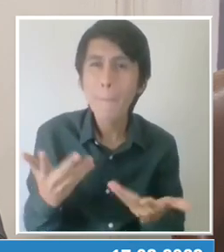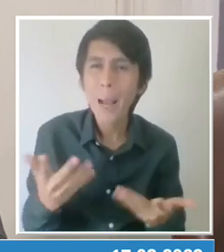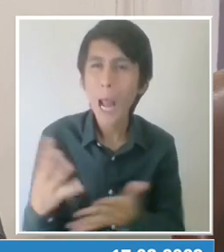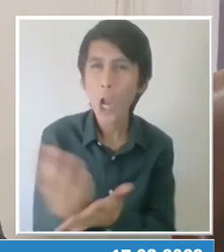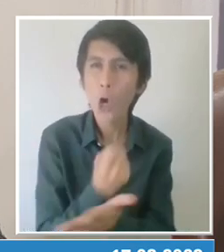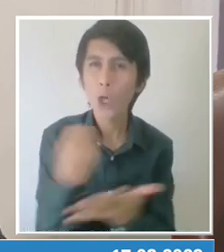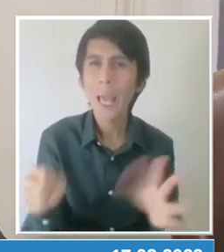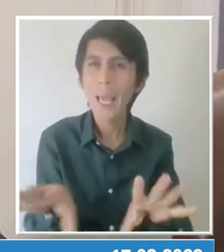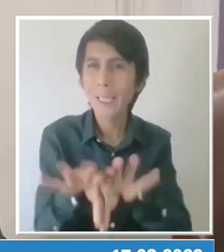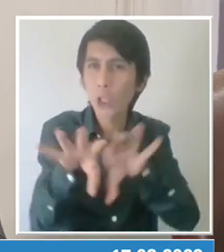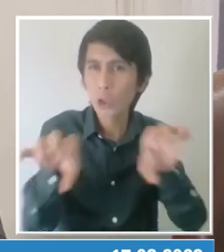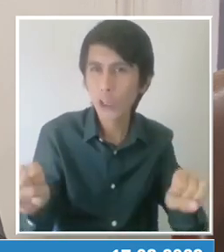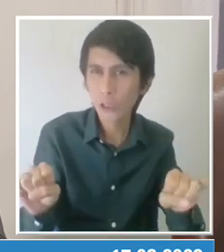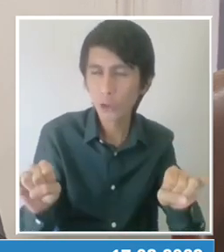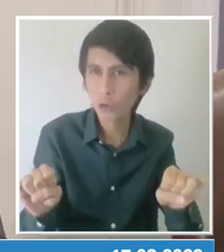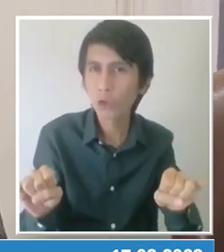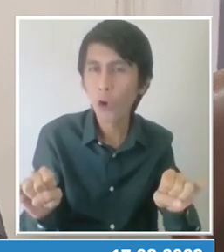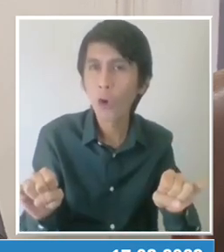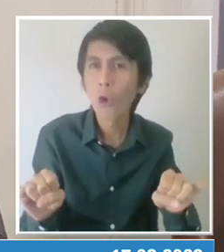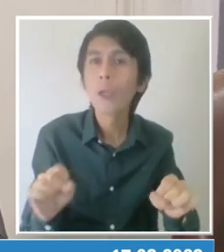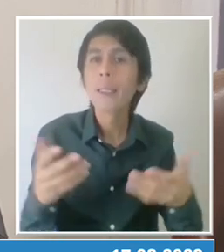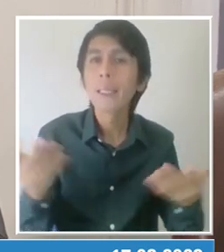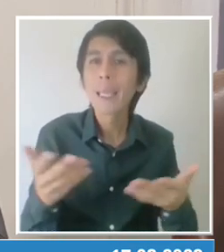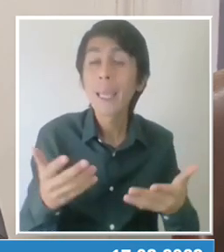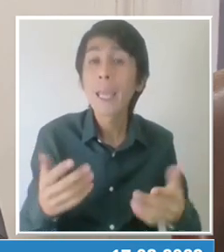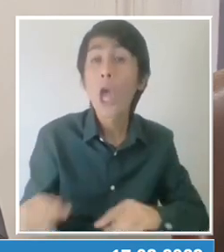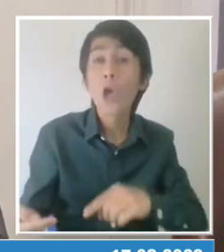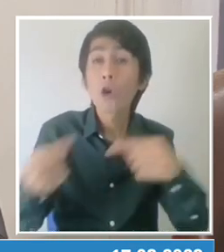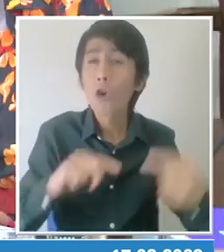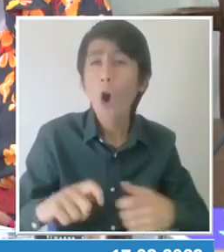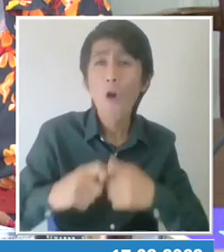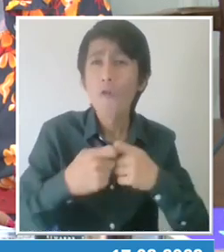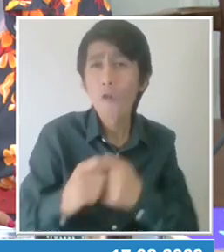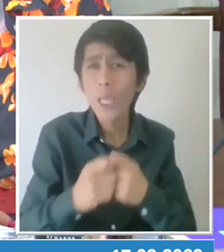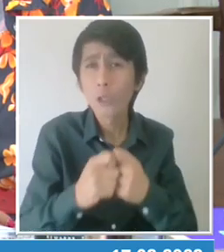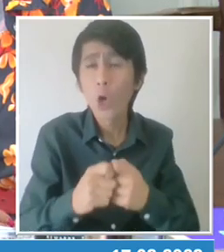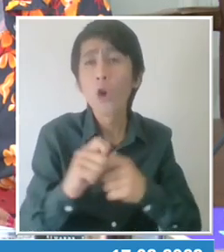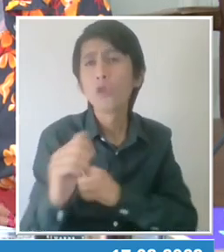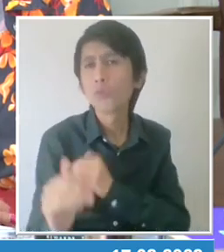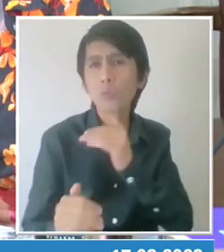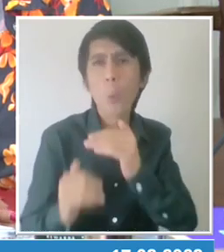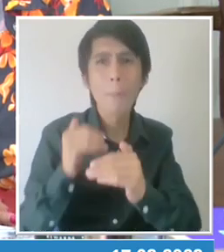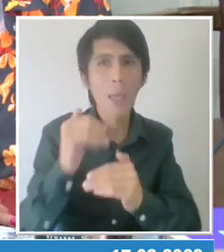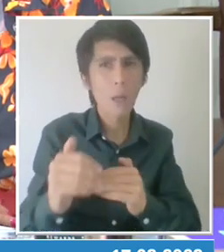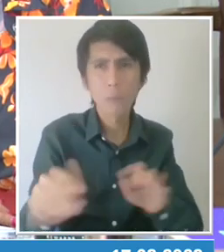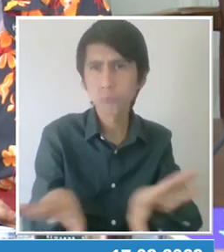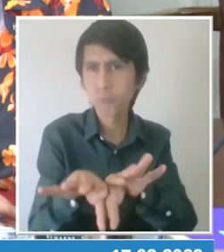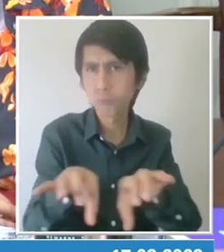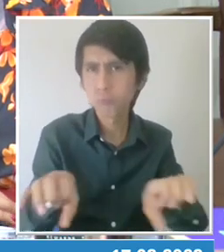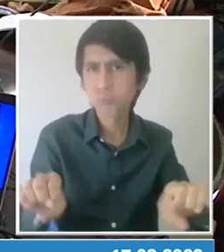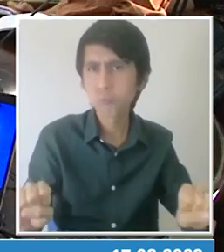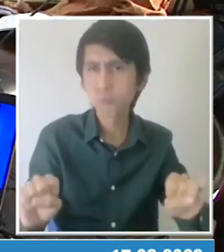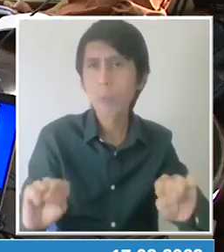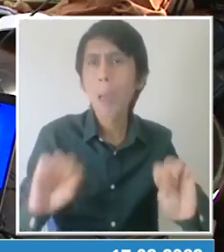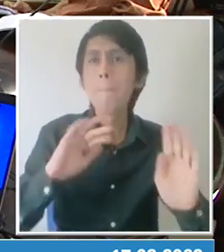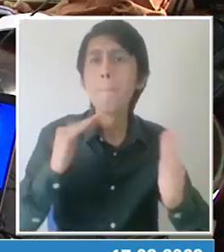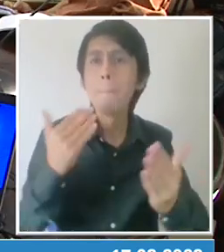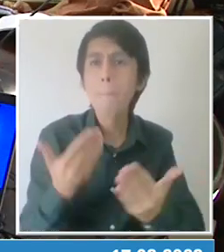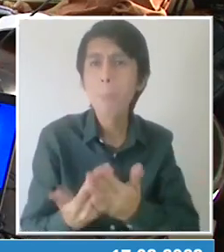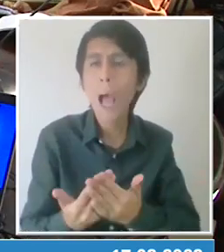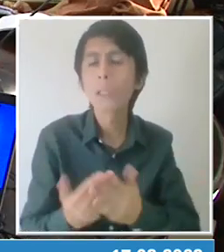anomia, que supere la conflictividad, que haga lugar a la paz, al entendimiento, a la